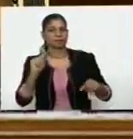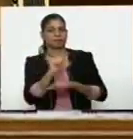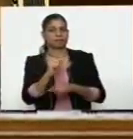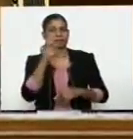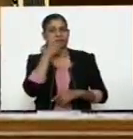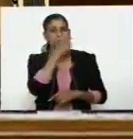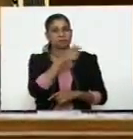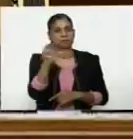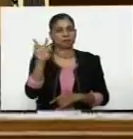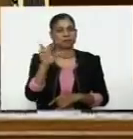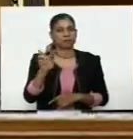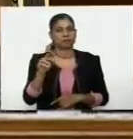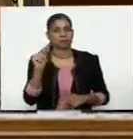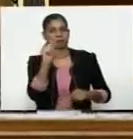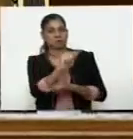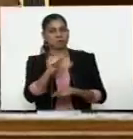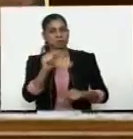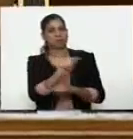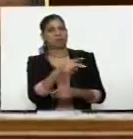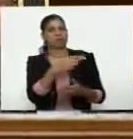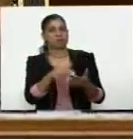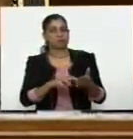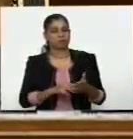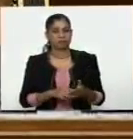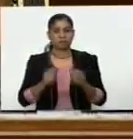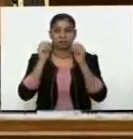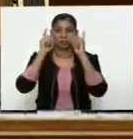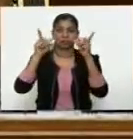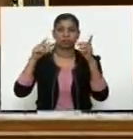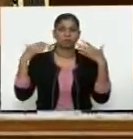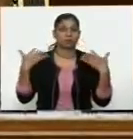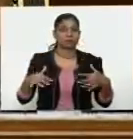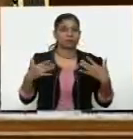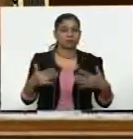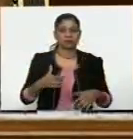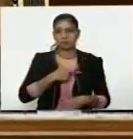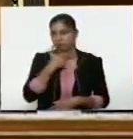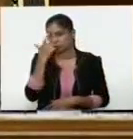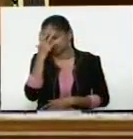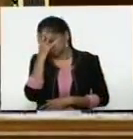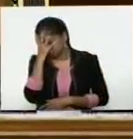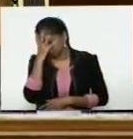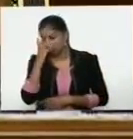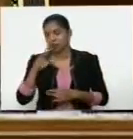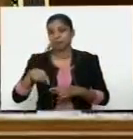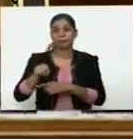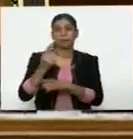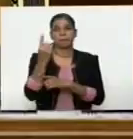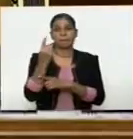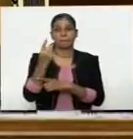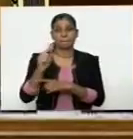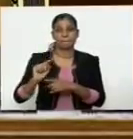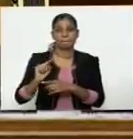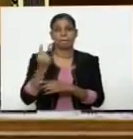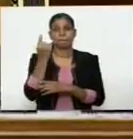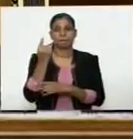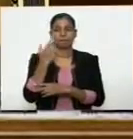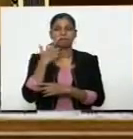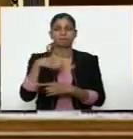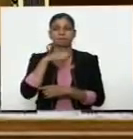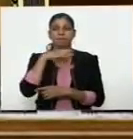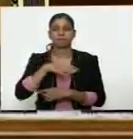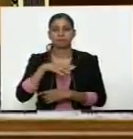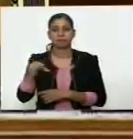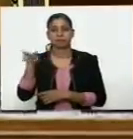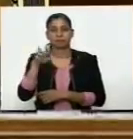de Venezuela. Es una situación inaudita, bochornosa, nunca antes en la